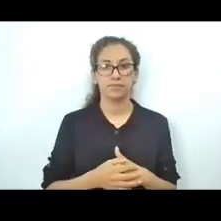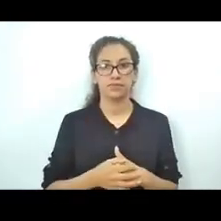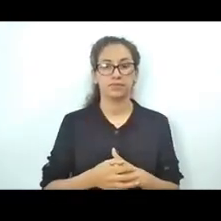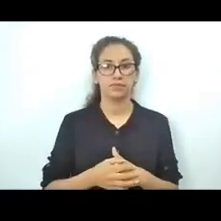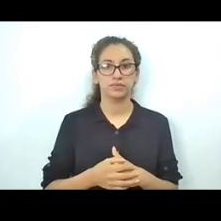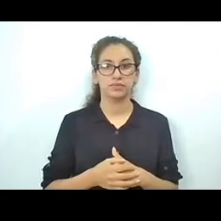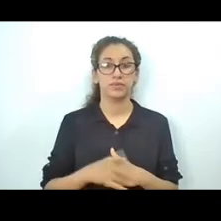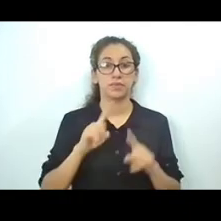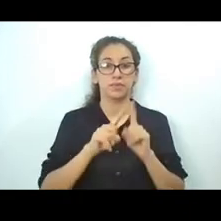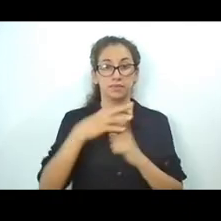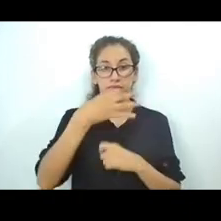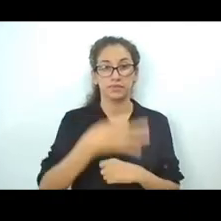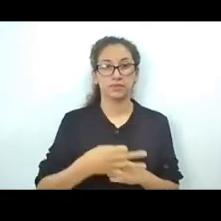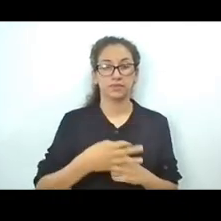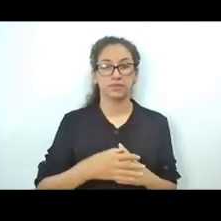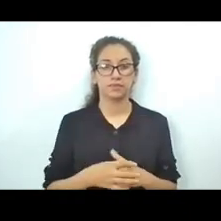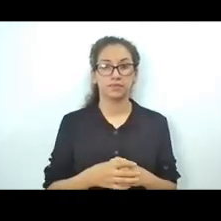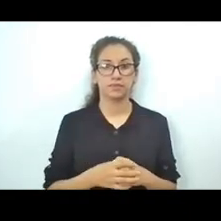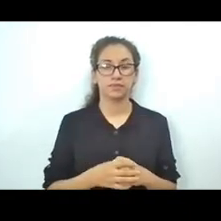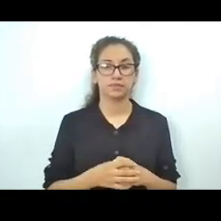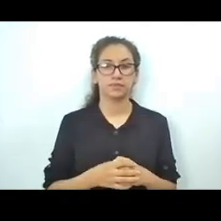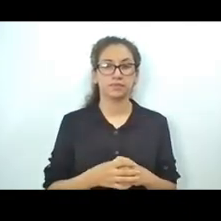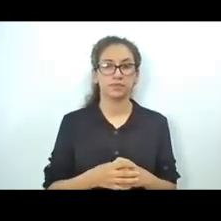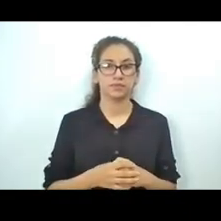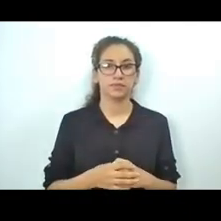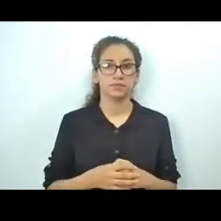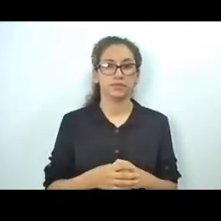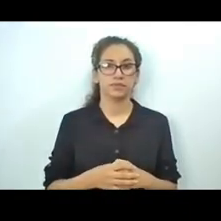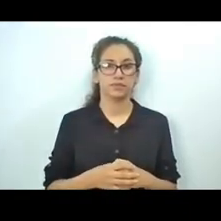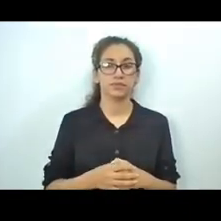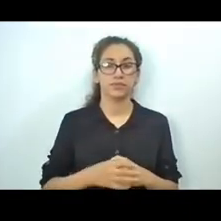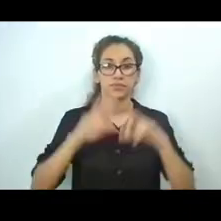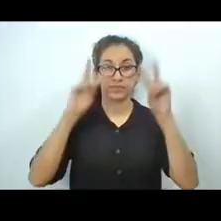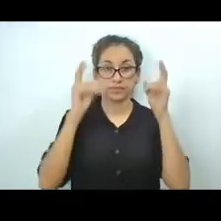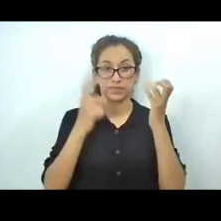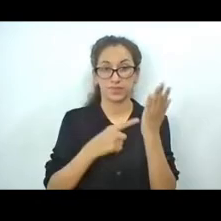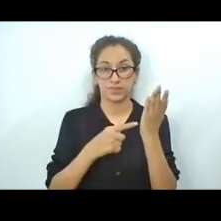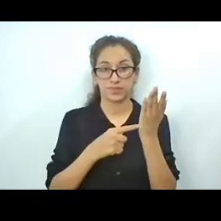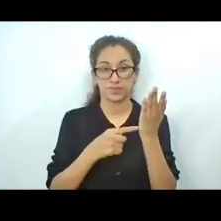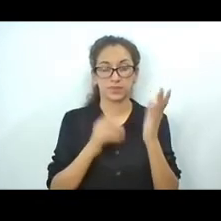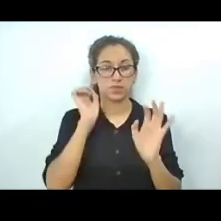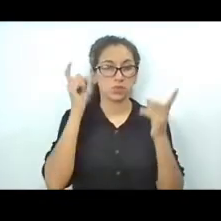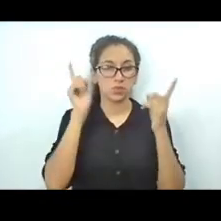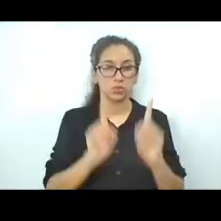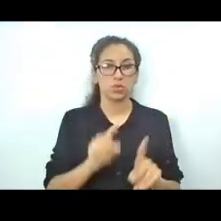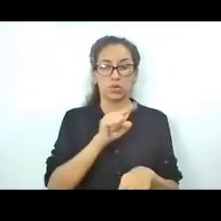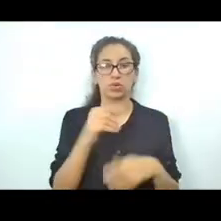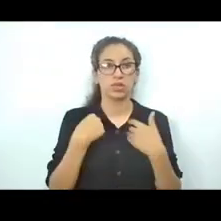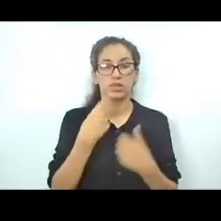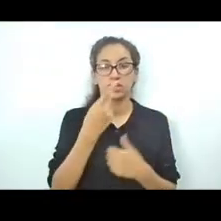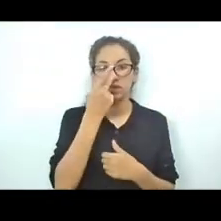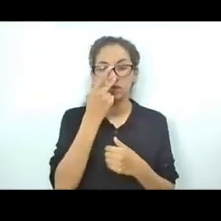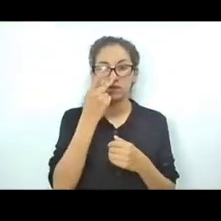realidad, ya hablando de tema técnico, cuando tenemos un pene en flacidez y